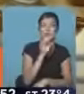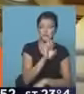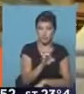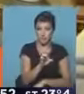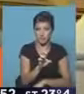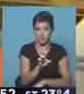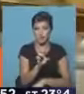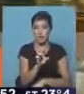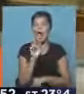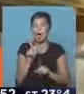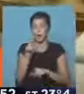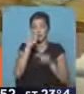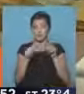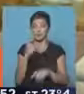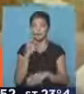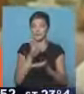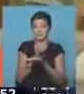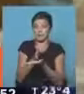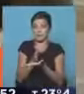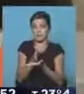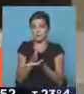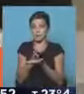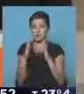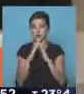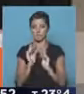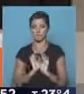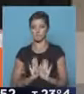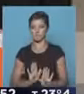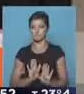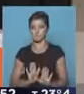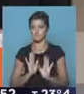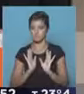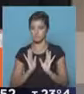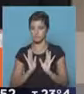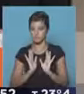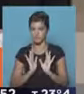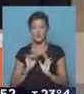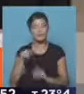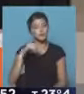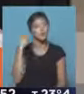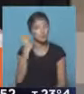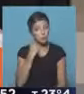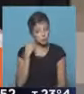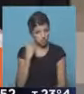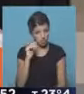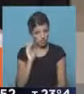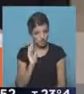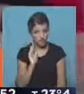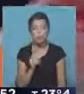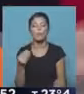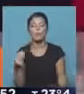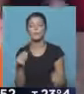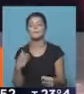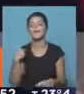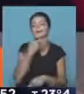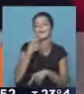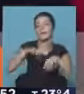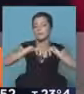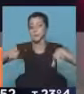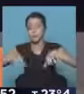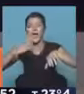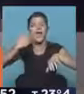y esto es algo tengamos varias cartas para prestar la atención porque es algo muy nuevo a los estados unidos porque generalmente los extremos y los más porque se